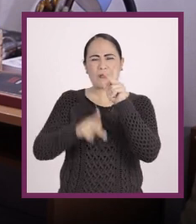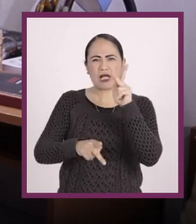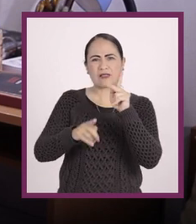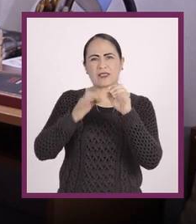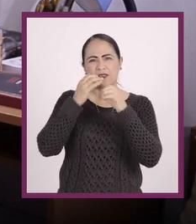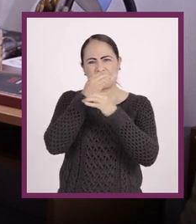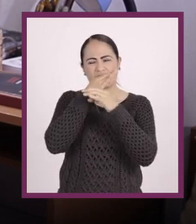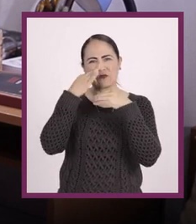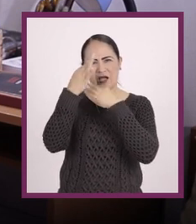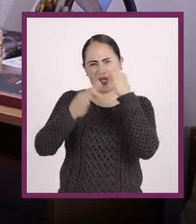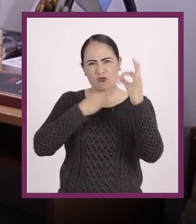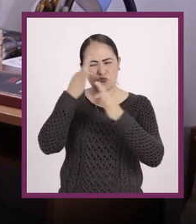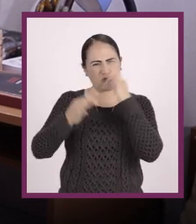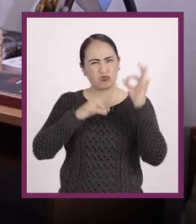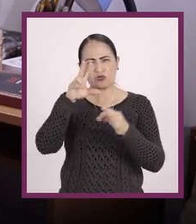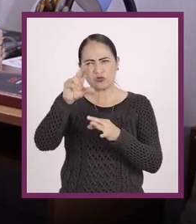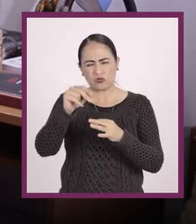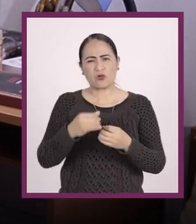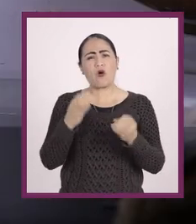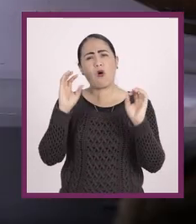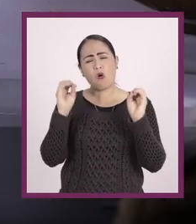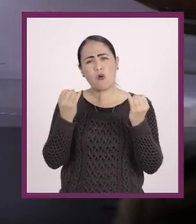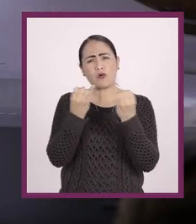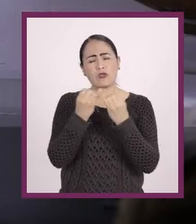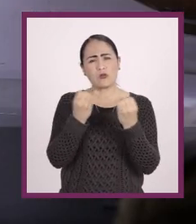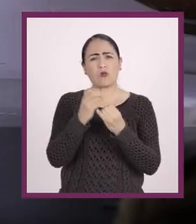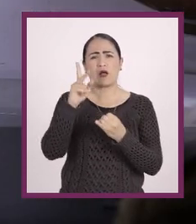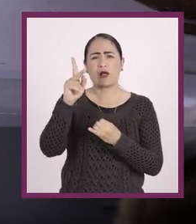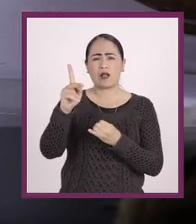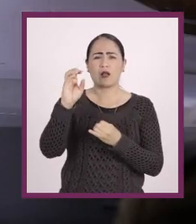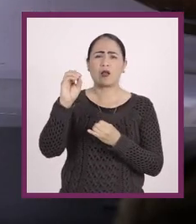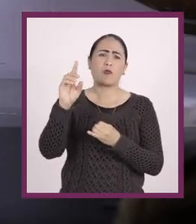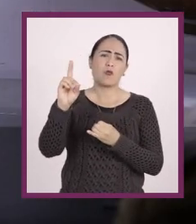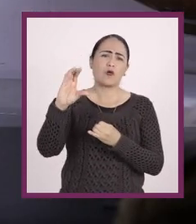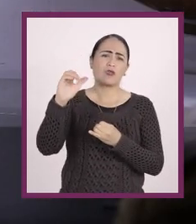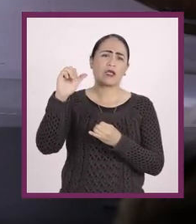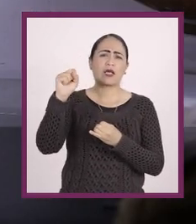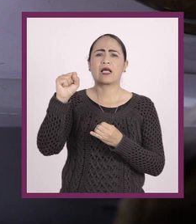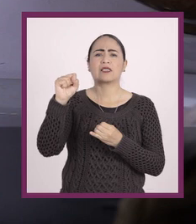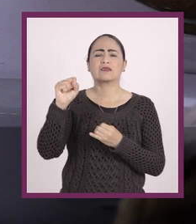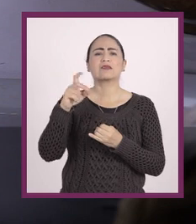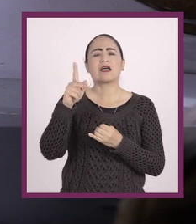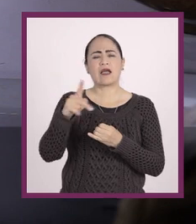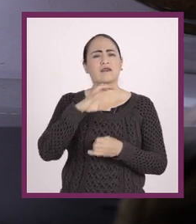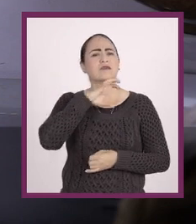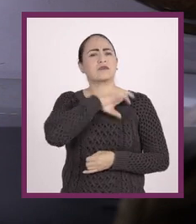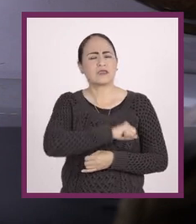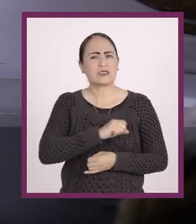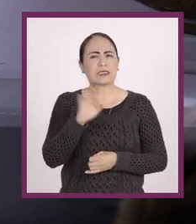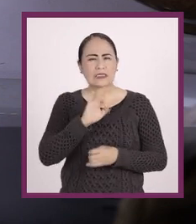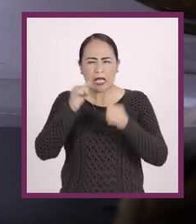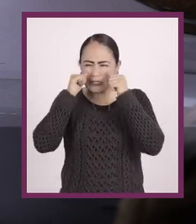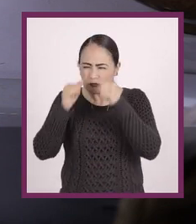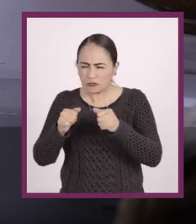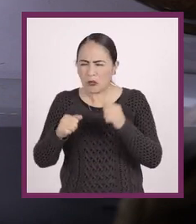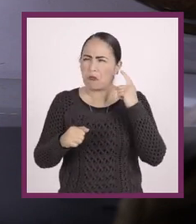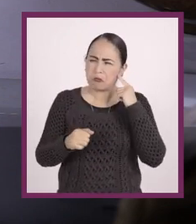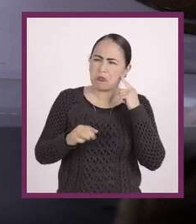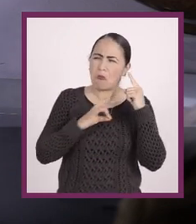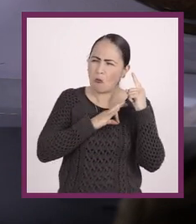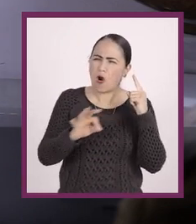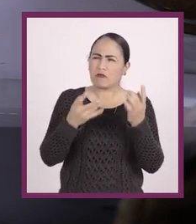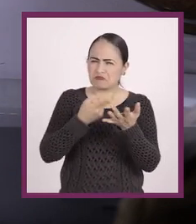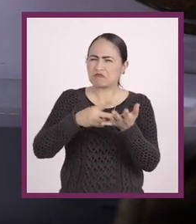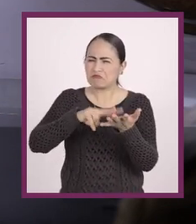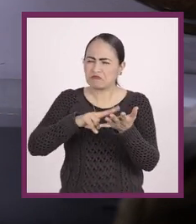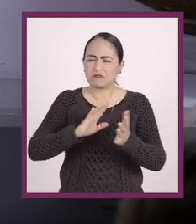interrupciones de presentadores o interlocutores si eres fan de podcast puedes escucharlo cuando se trata de trabajos mecánicos que no requieran